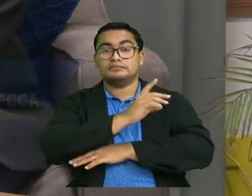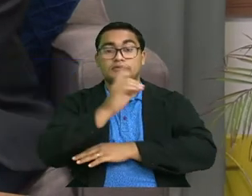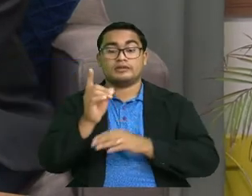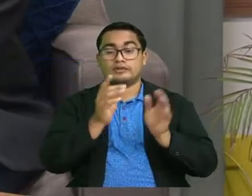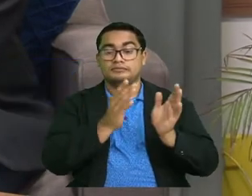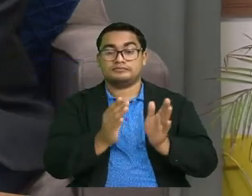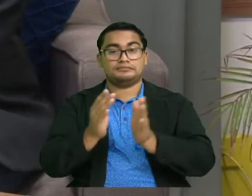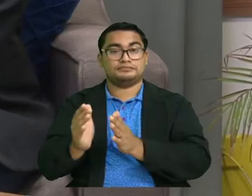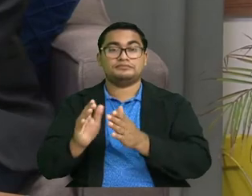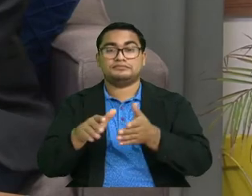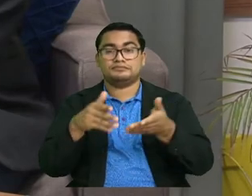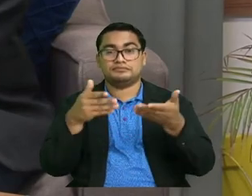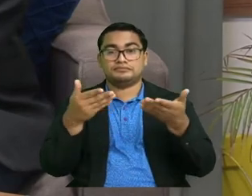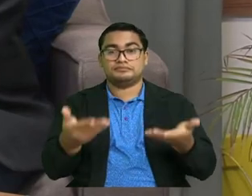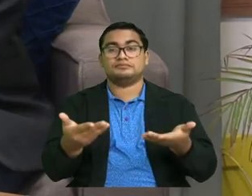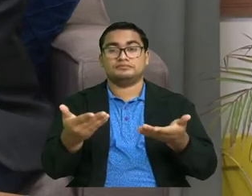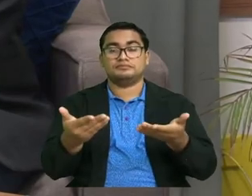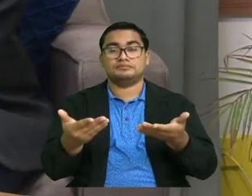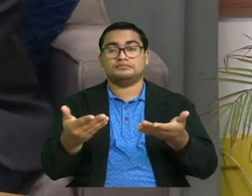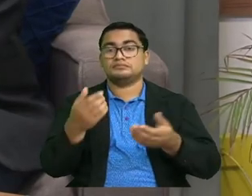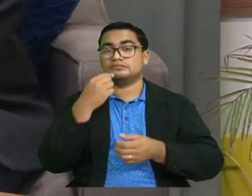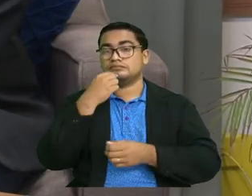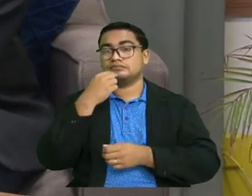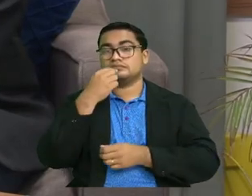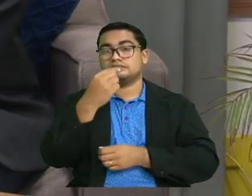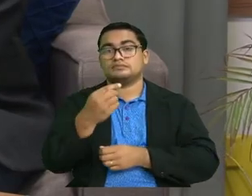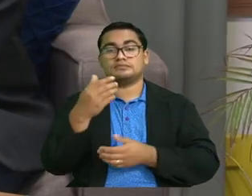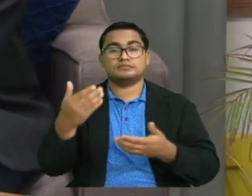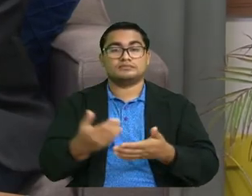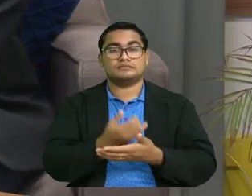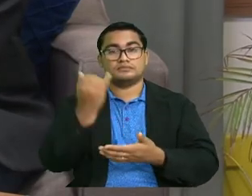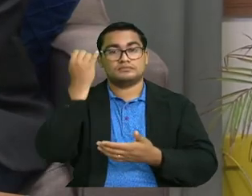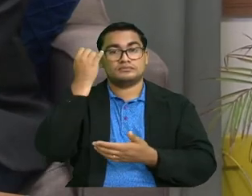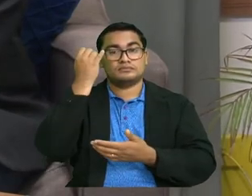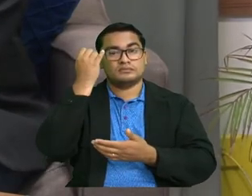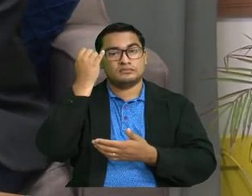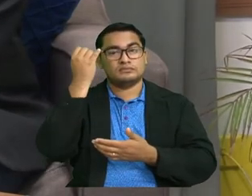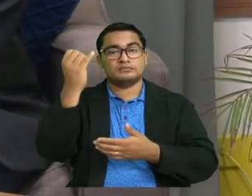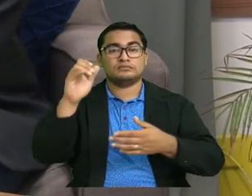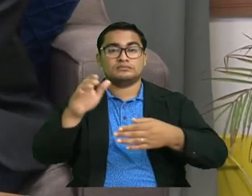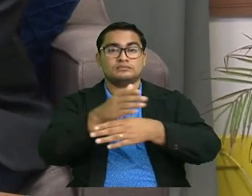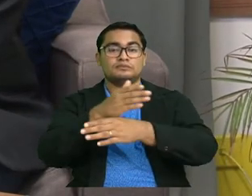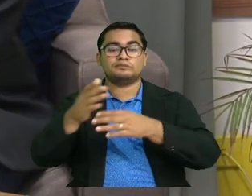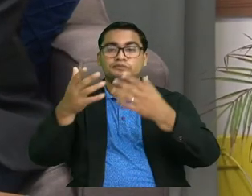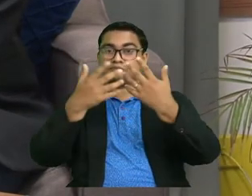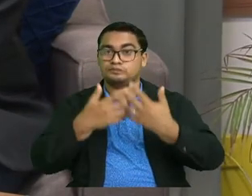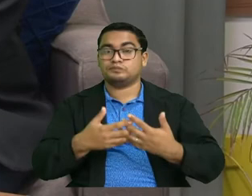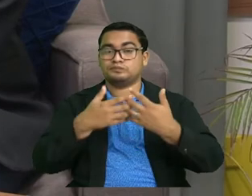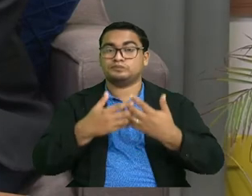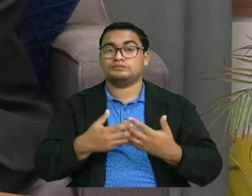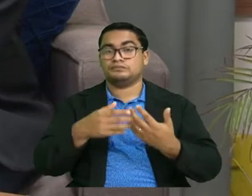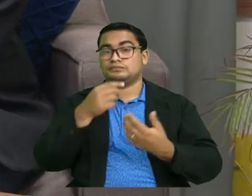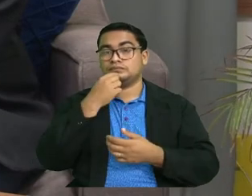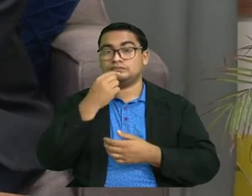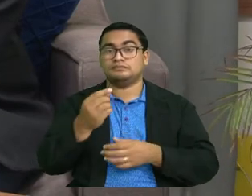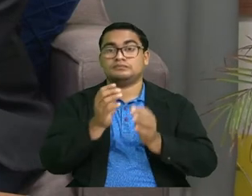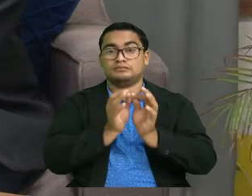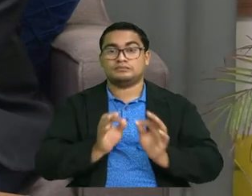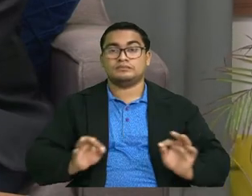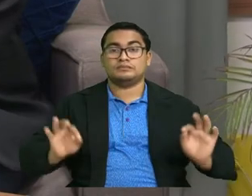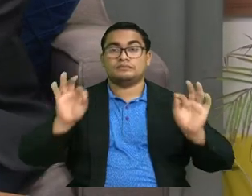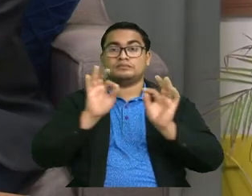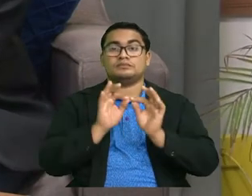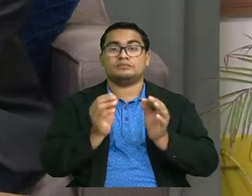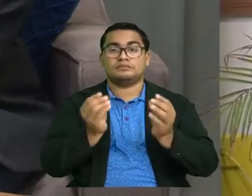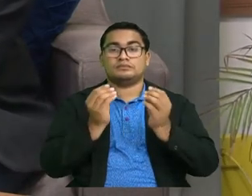final viene a crear toda una atmósfera, pues, empresarial. Es importante que veamos también que